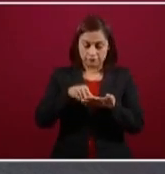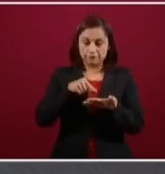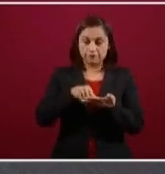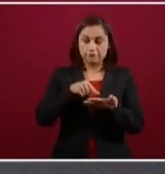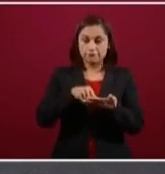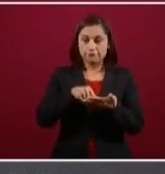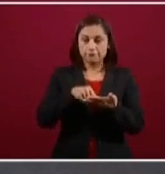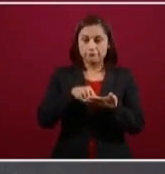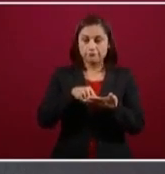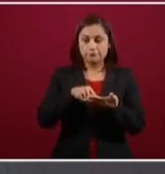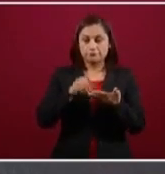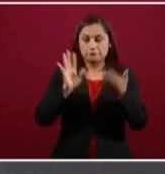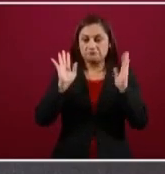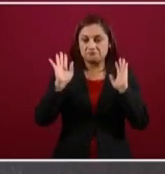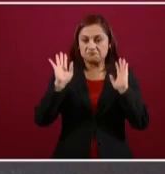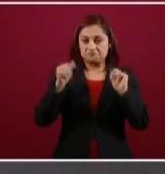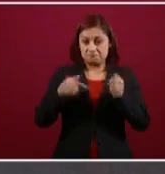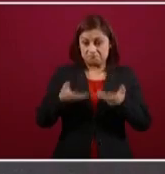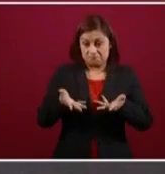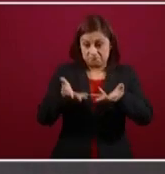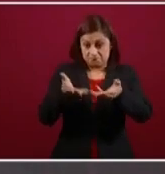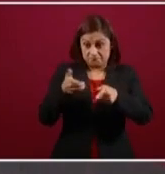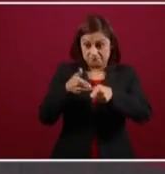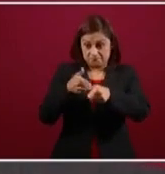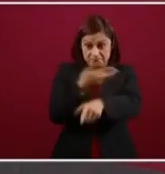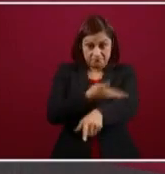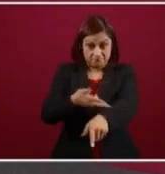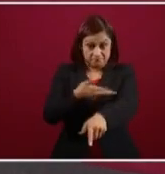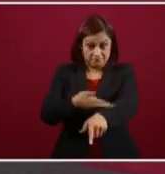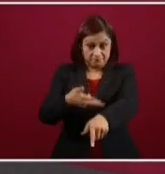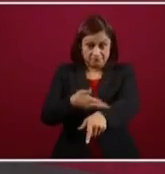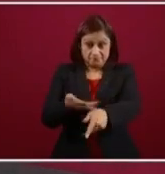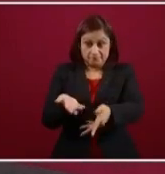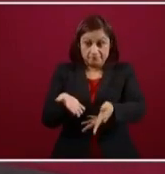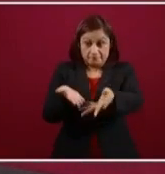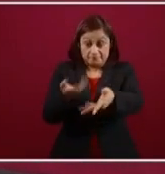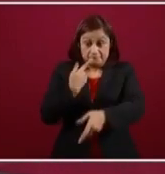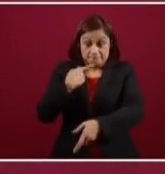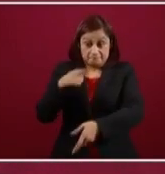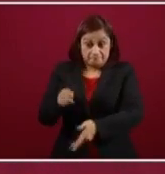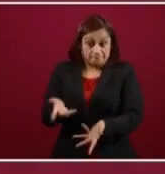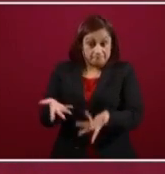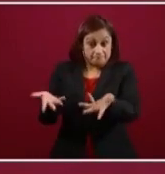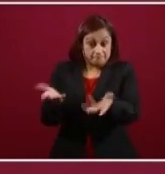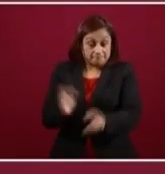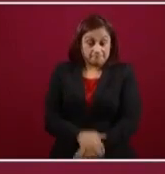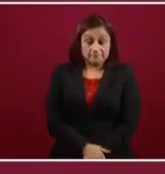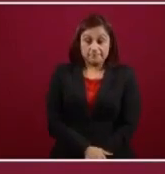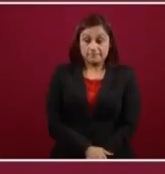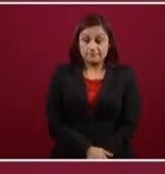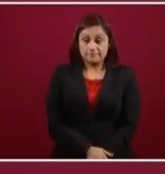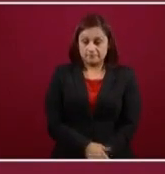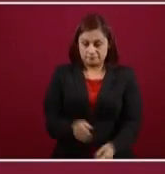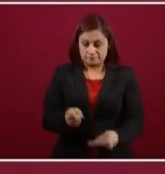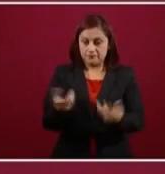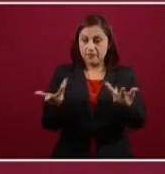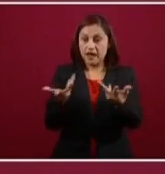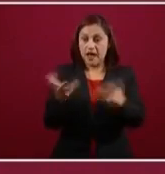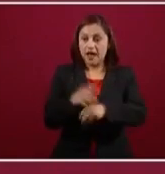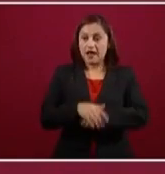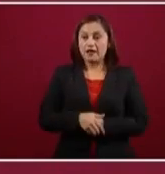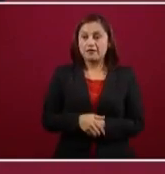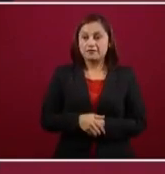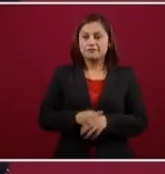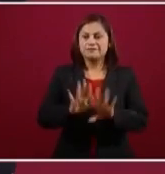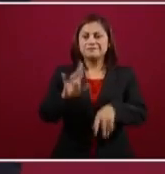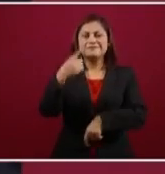lo que digo es, proceda, ¿qué espera? para actuar. Imagínense